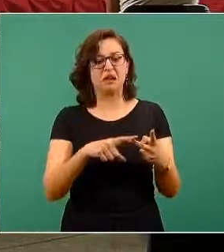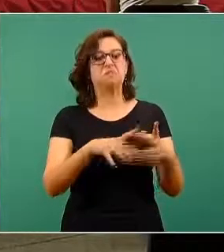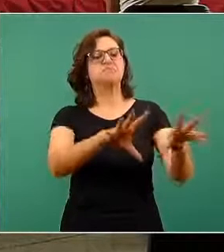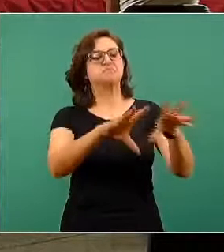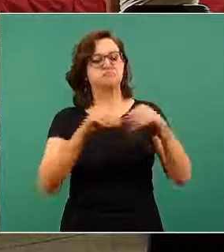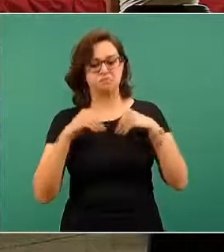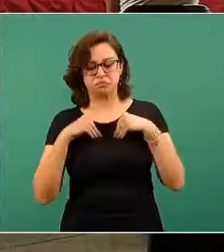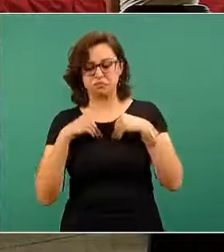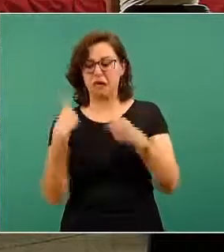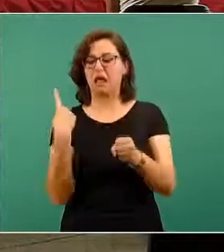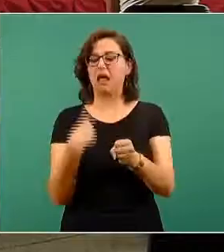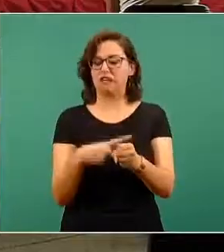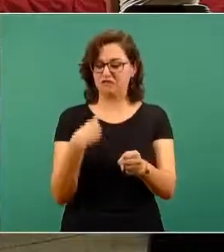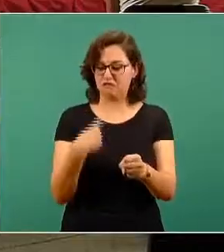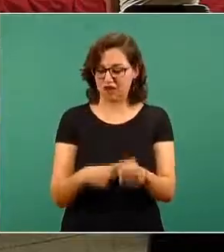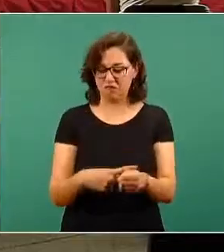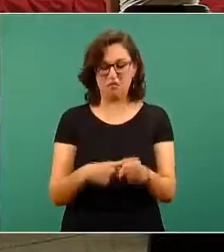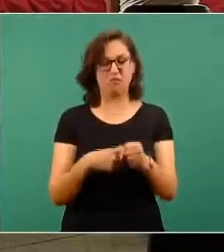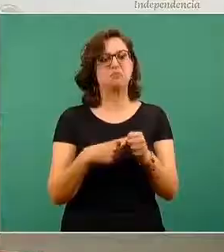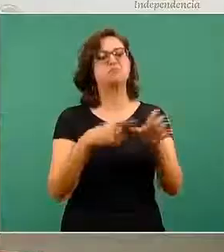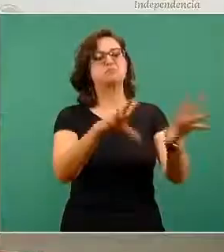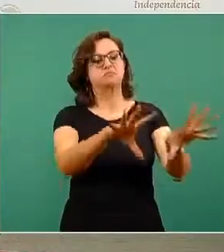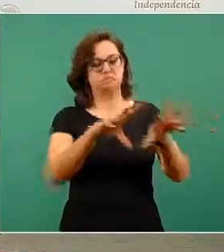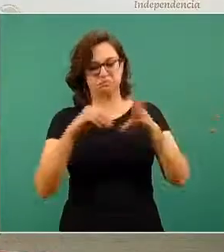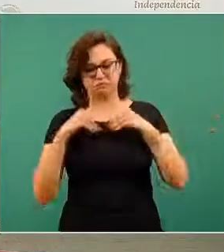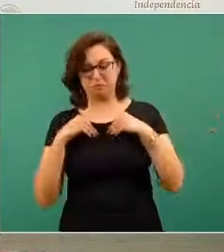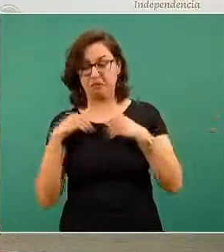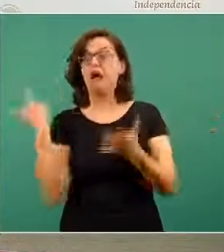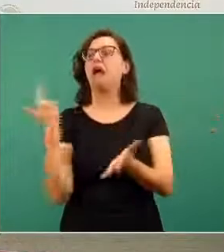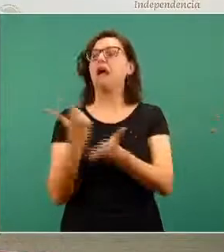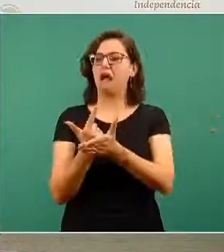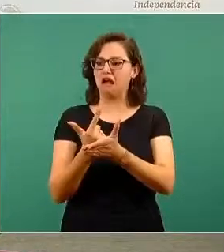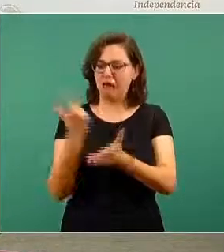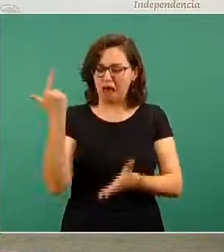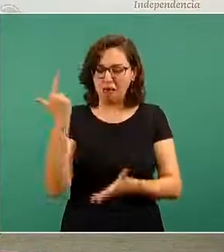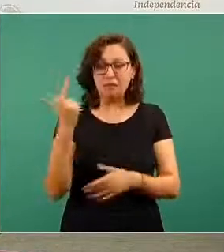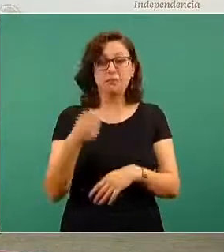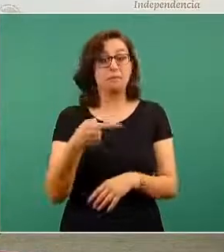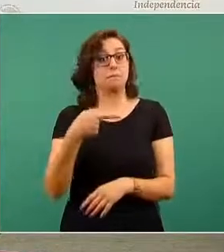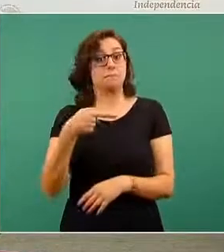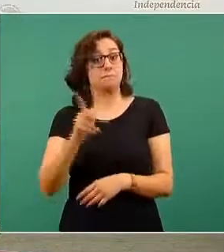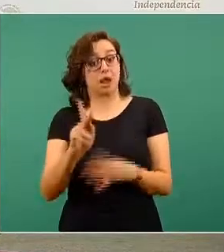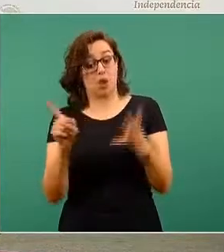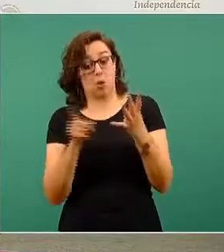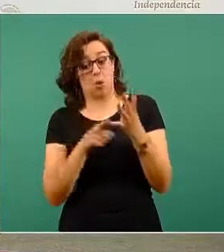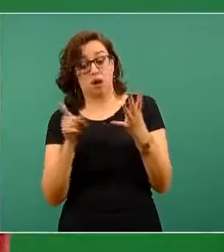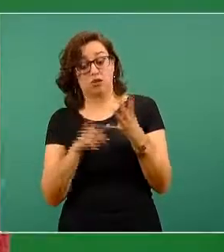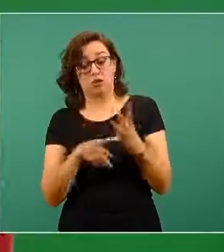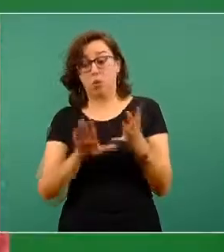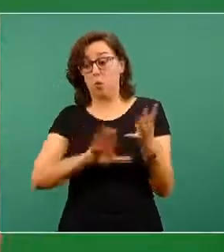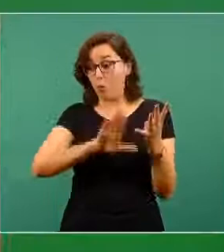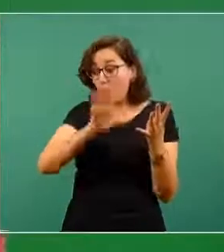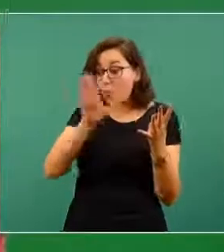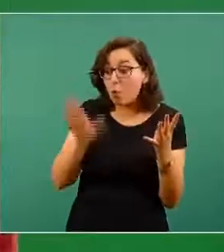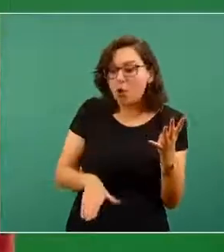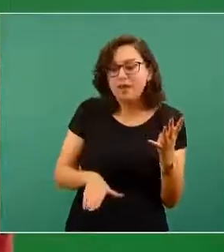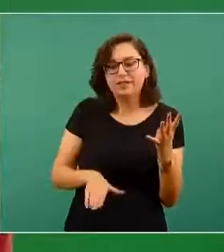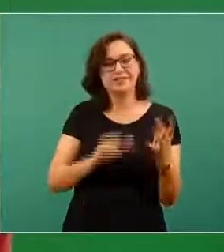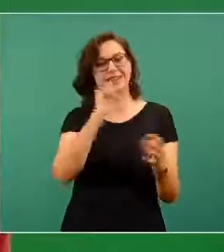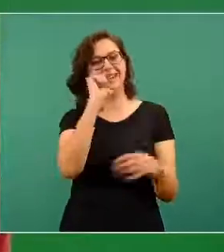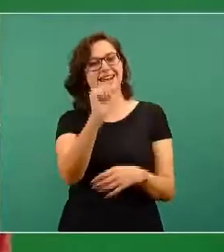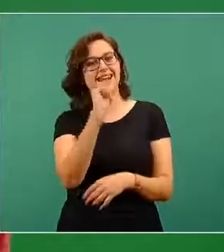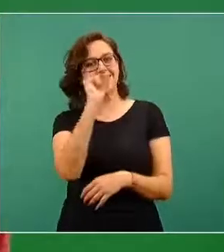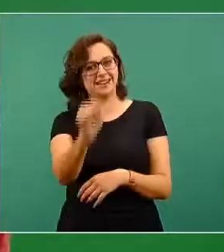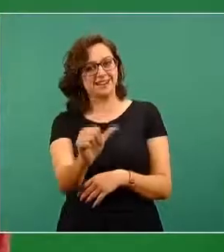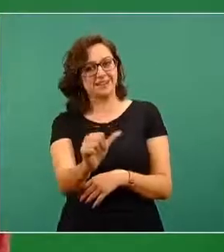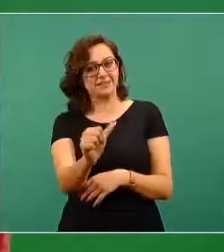desenlace más grave, la mortalidad. Entonces, una vacuna, de momento estoy hablando de una vacuna hipotética, ahorita me refiero